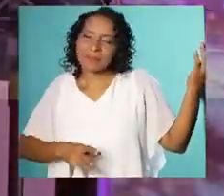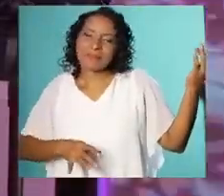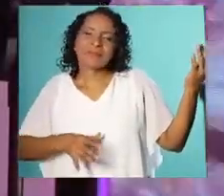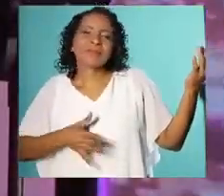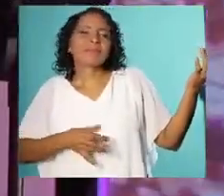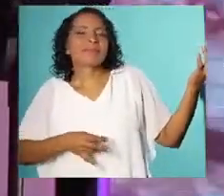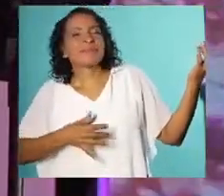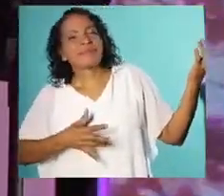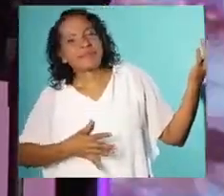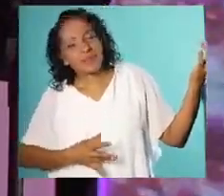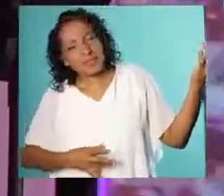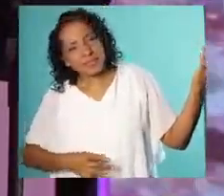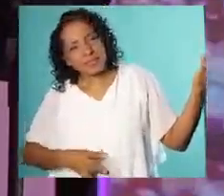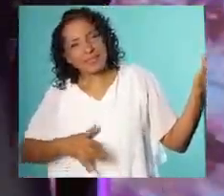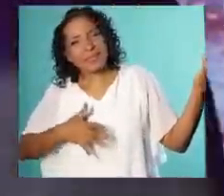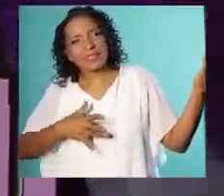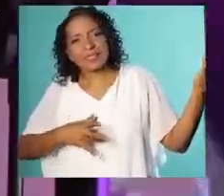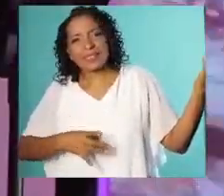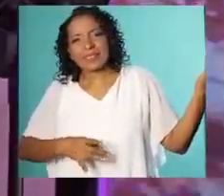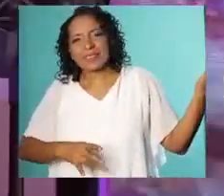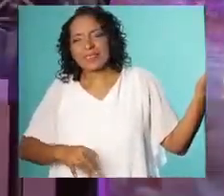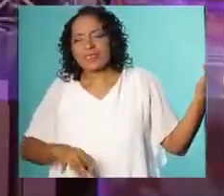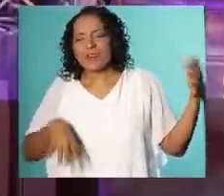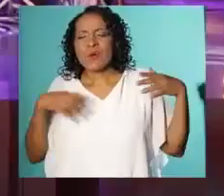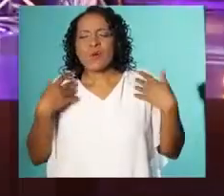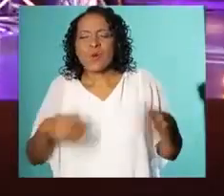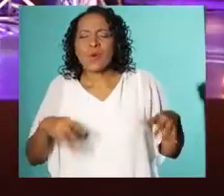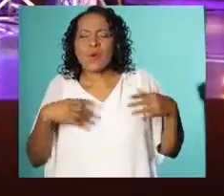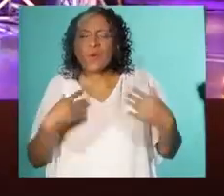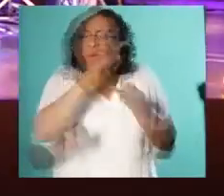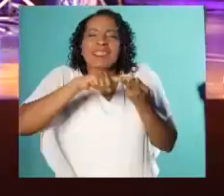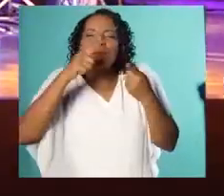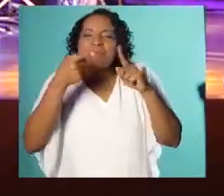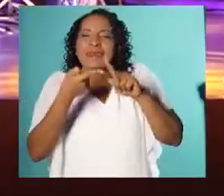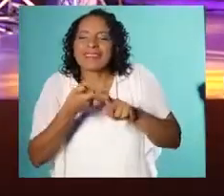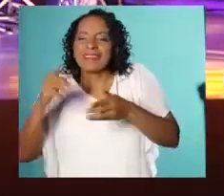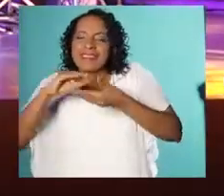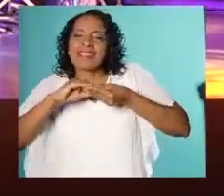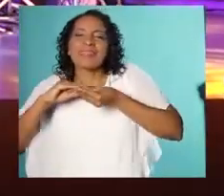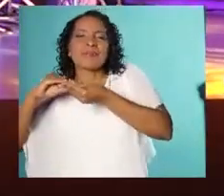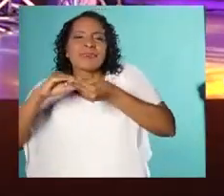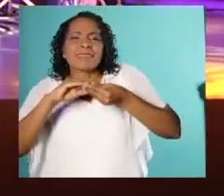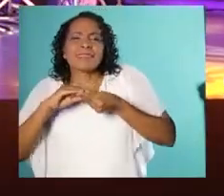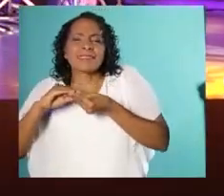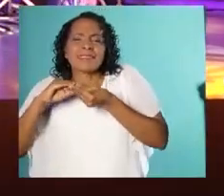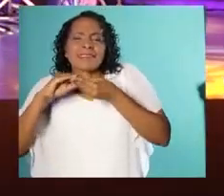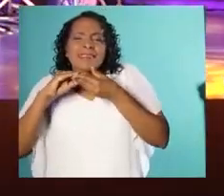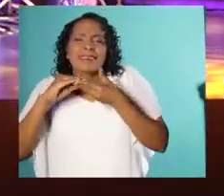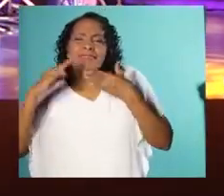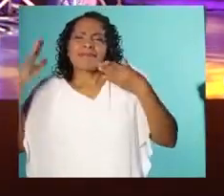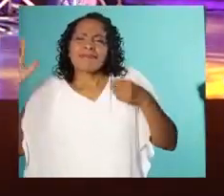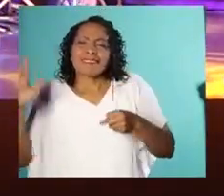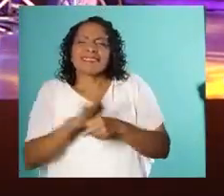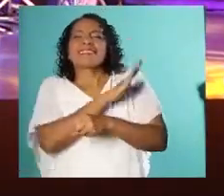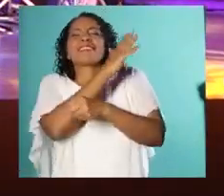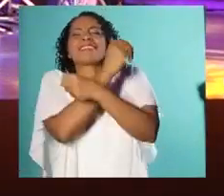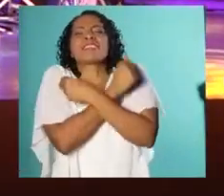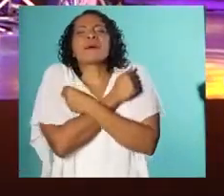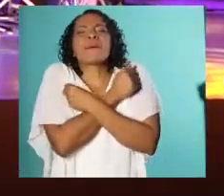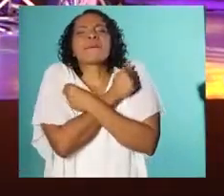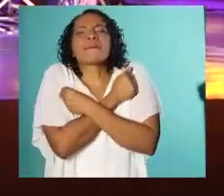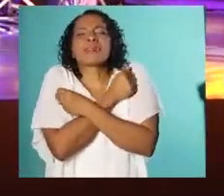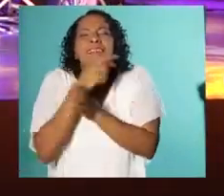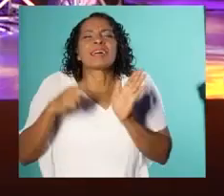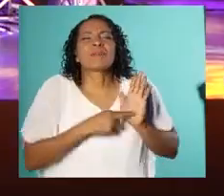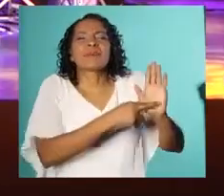Que cada minuto de este día, porque el amor está presente en todo lo que